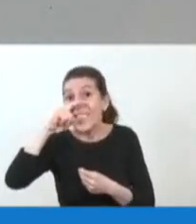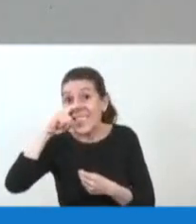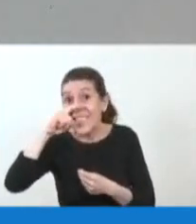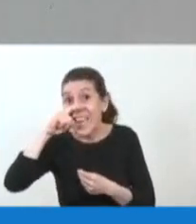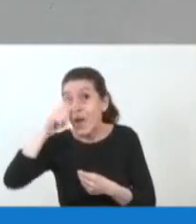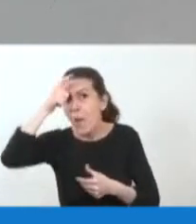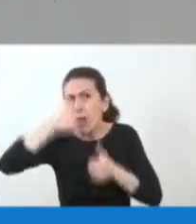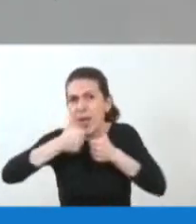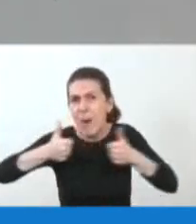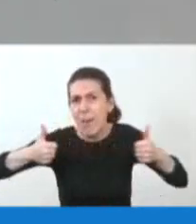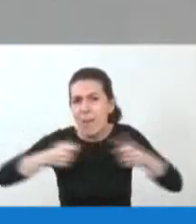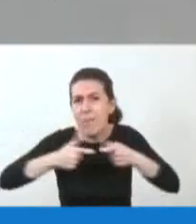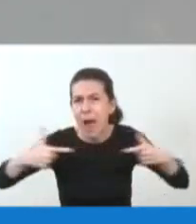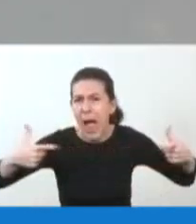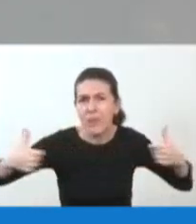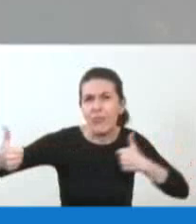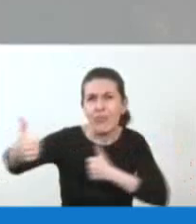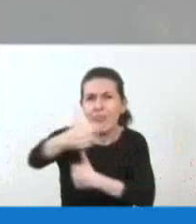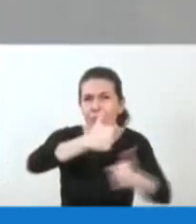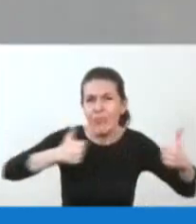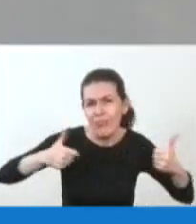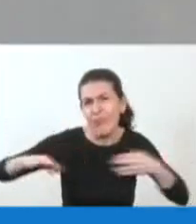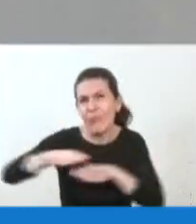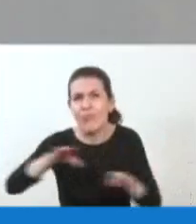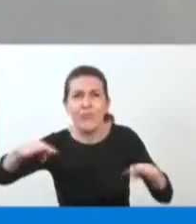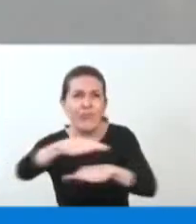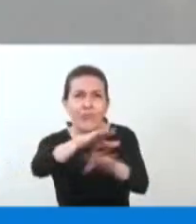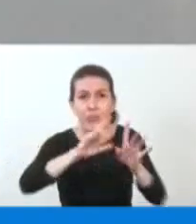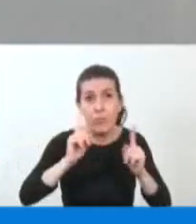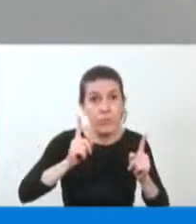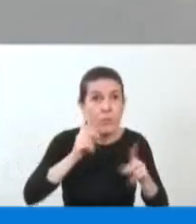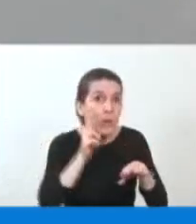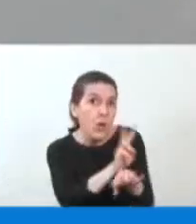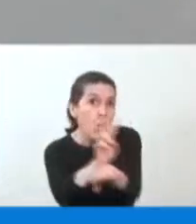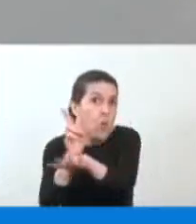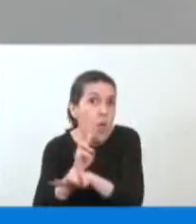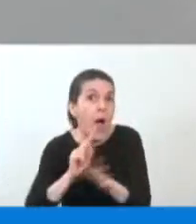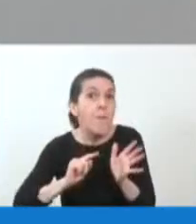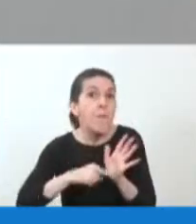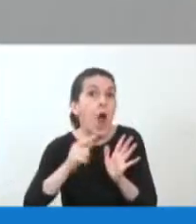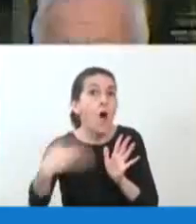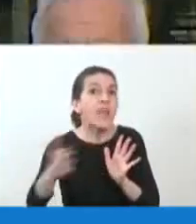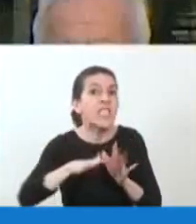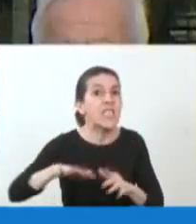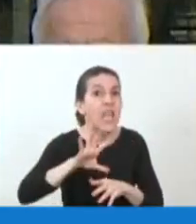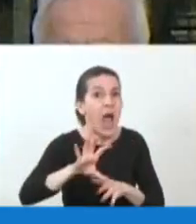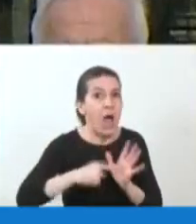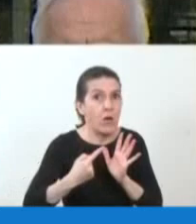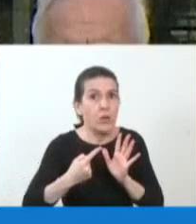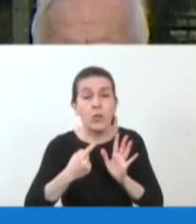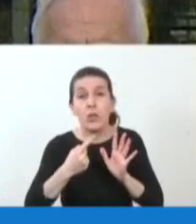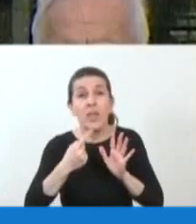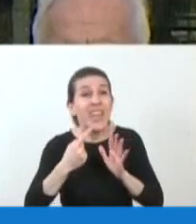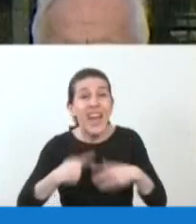efectivos nuevos se van a estar desplegando en la provincia de buenos aires- esto equipara a un 100 por